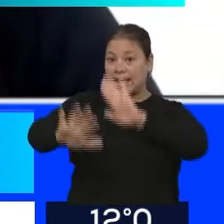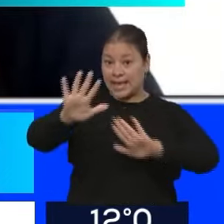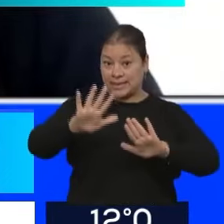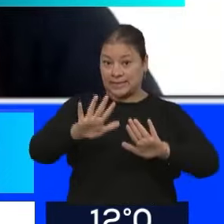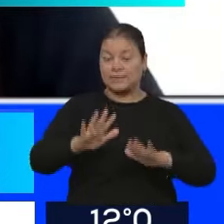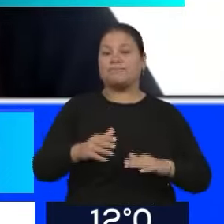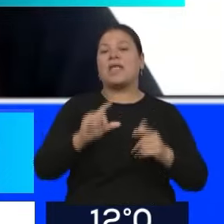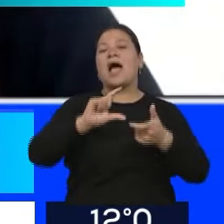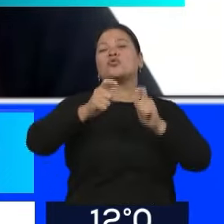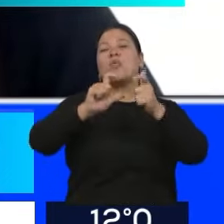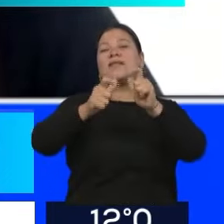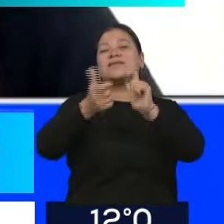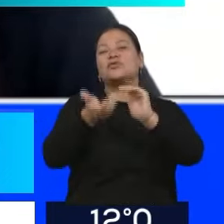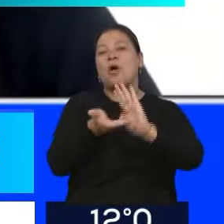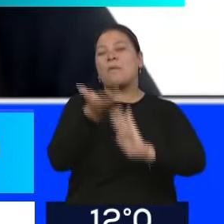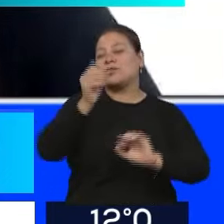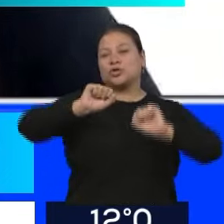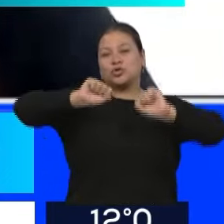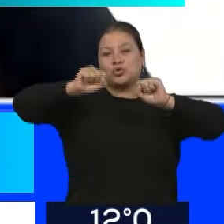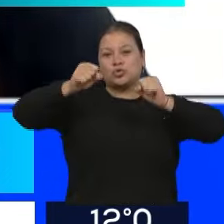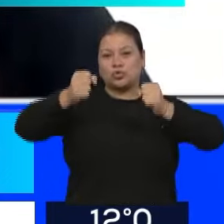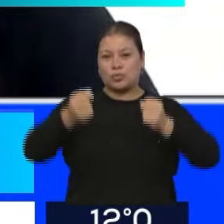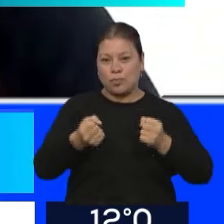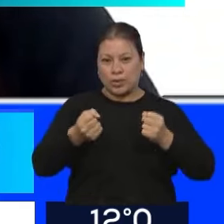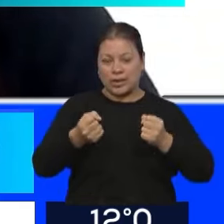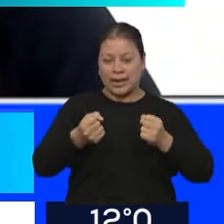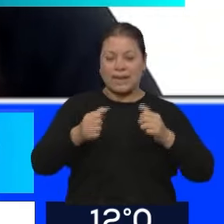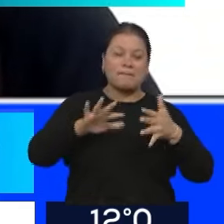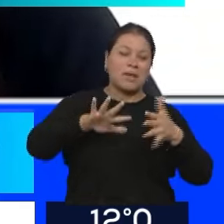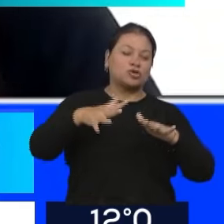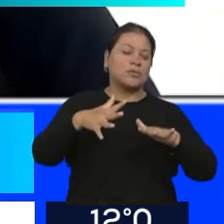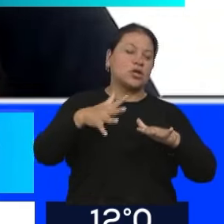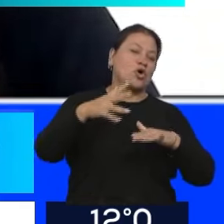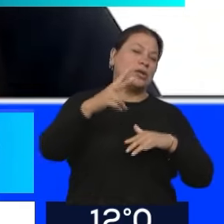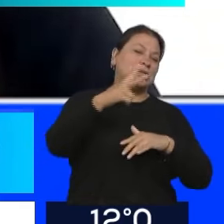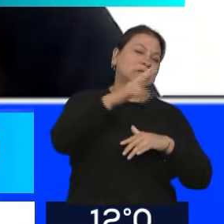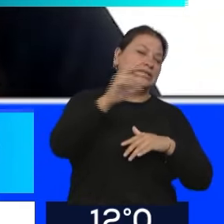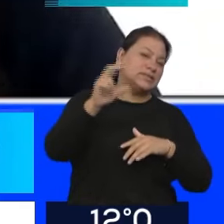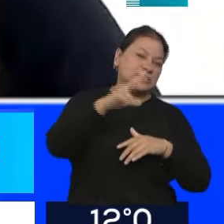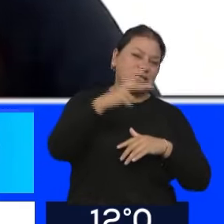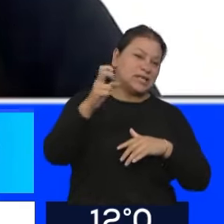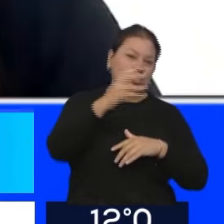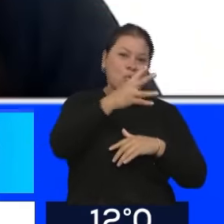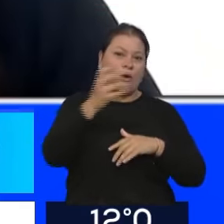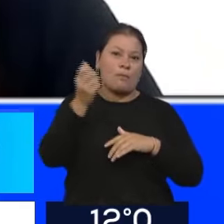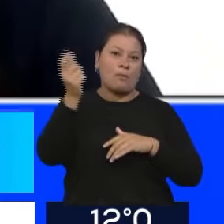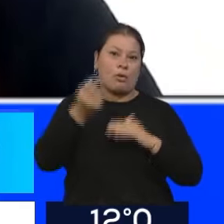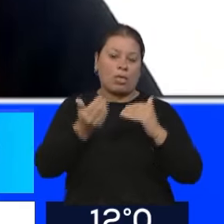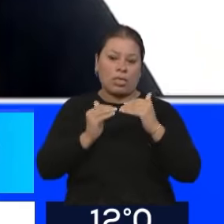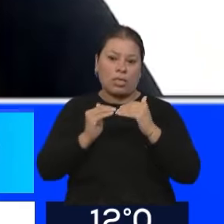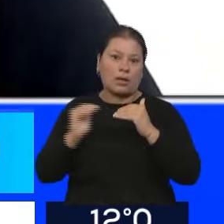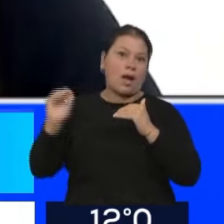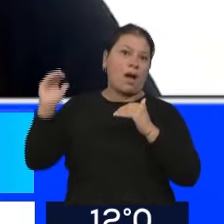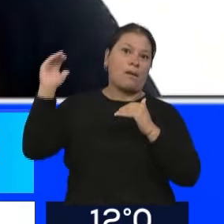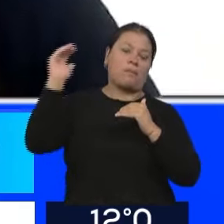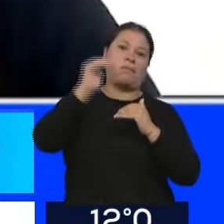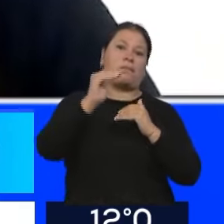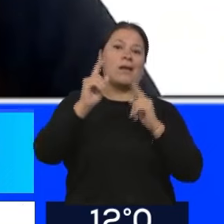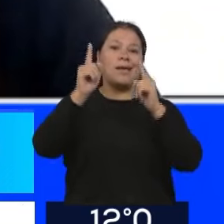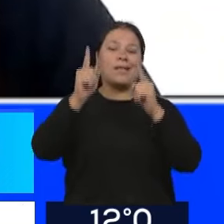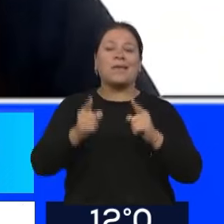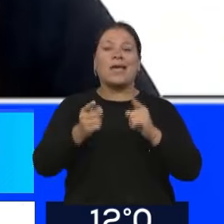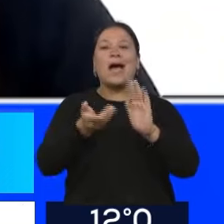estas actualizaciones que se iban a hacer con tres índices, un promedio de tres índices, y además también dejar sin efecto lo que son